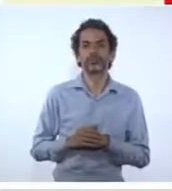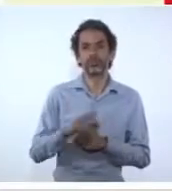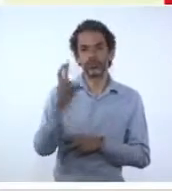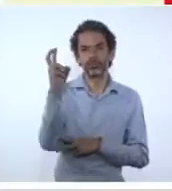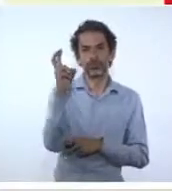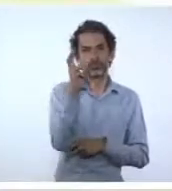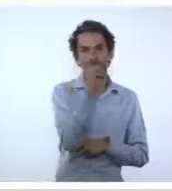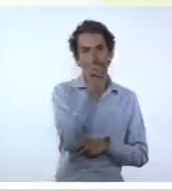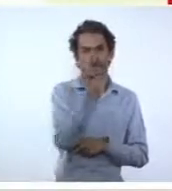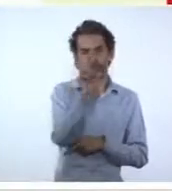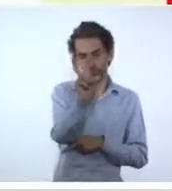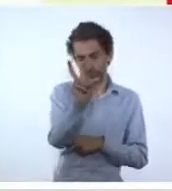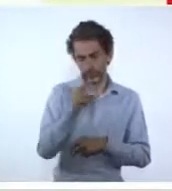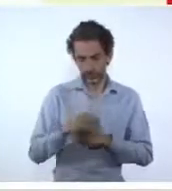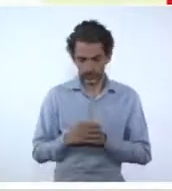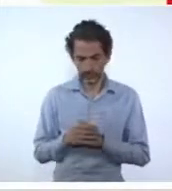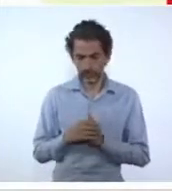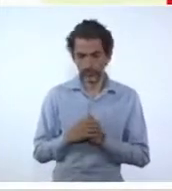Trolebuses.